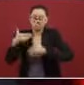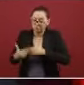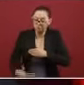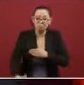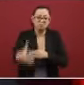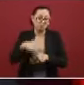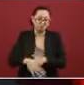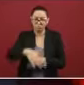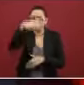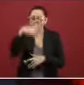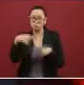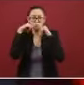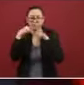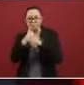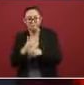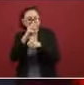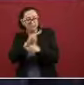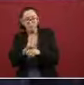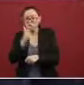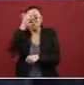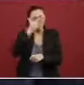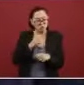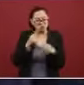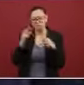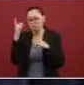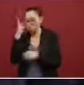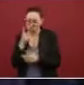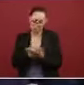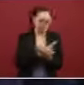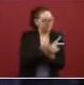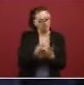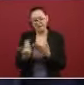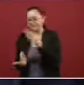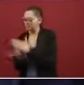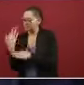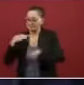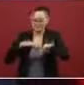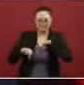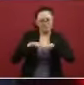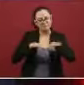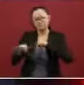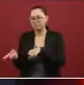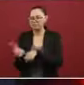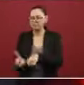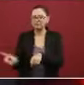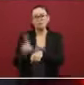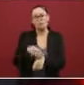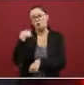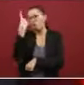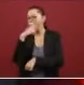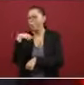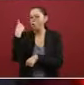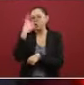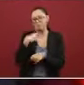creyó dichosa. Veló de noche y trabajó de día, leves las horas en su afán pasaba. Un cantar de sus labios